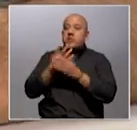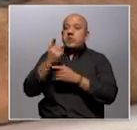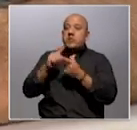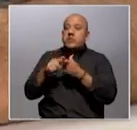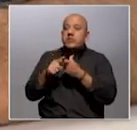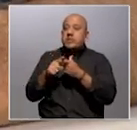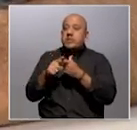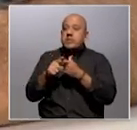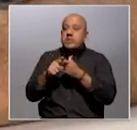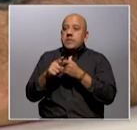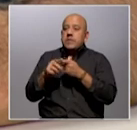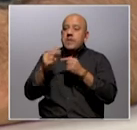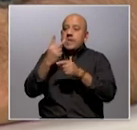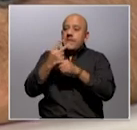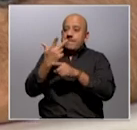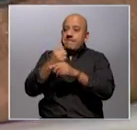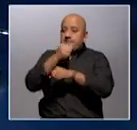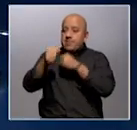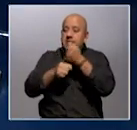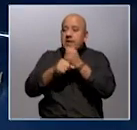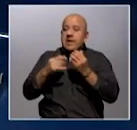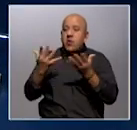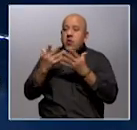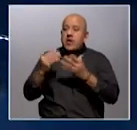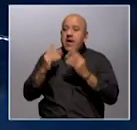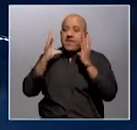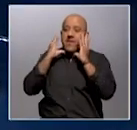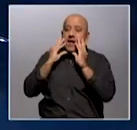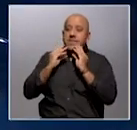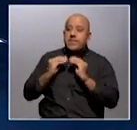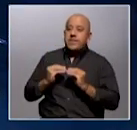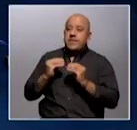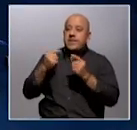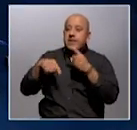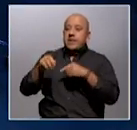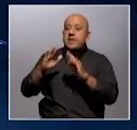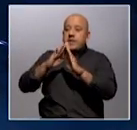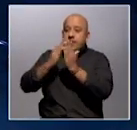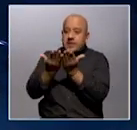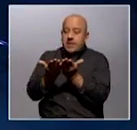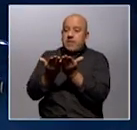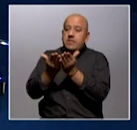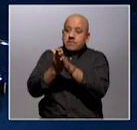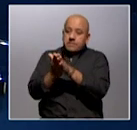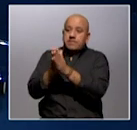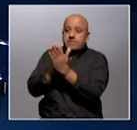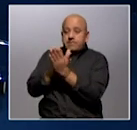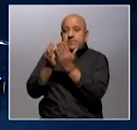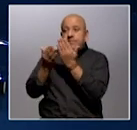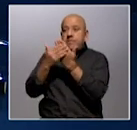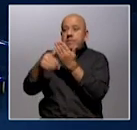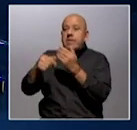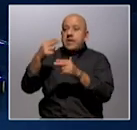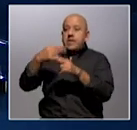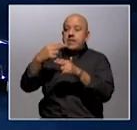hace hace dos o tres años que se dejó esta barba y bueno ahí está cortada realmente es impactante el